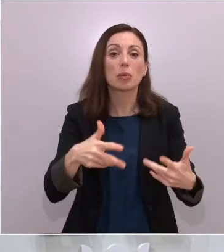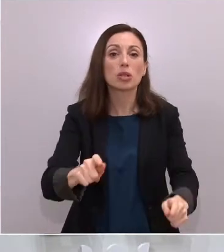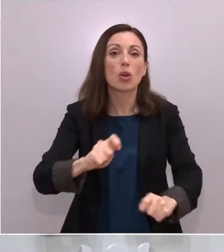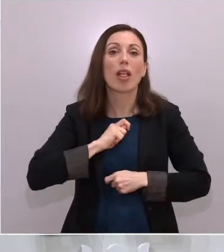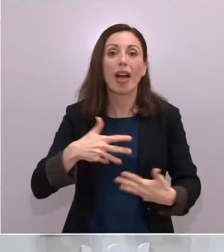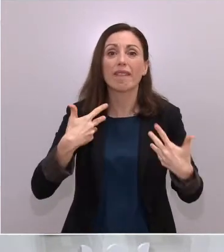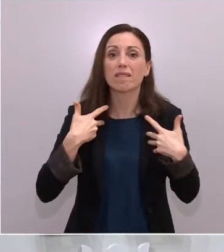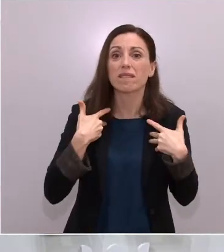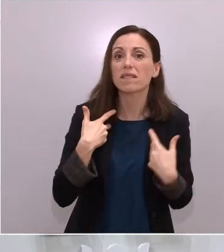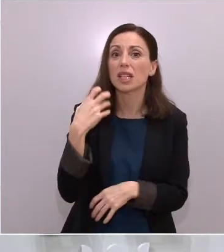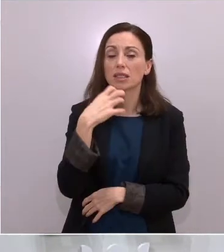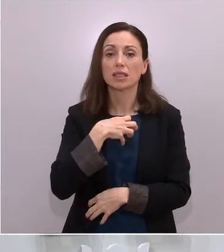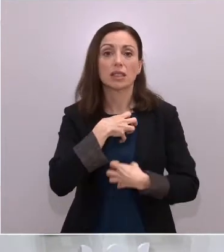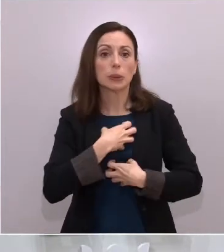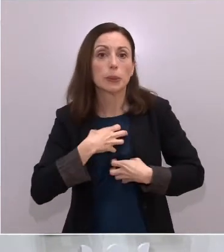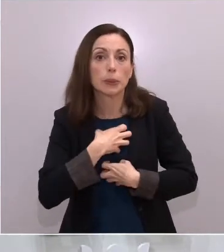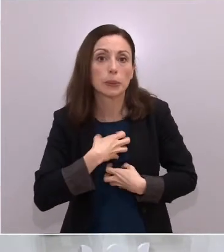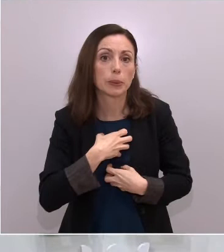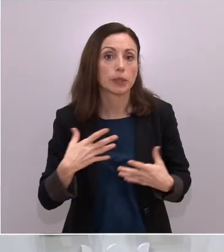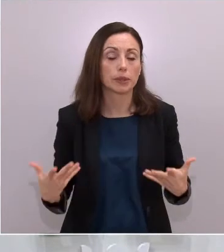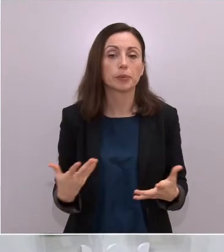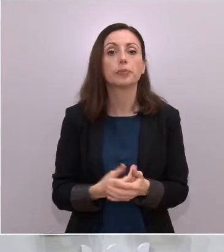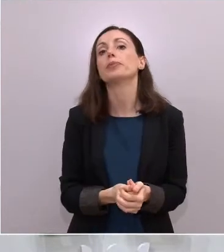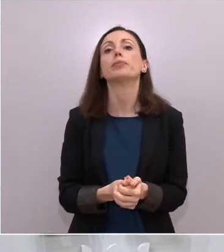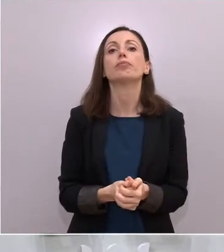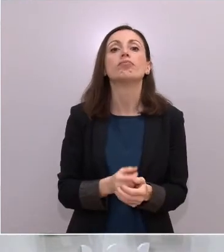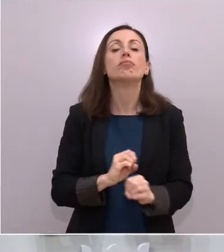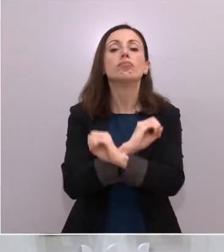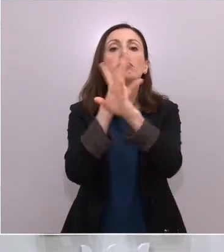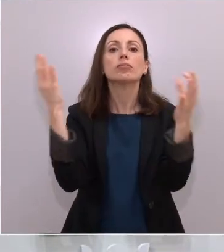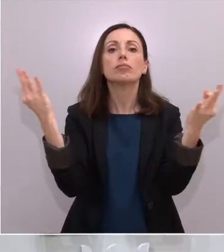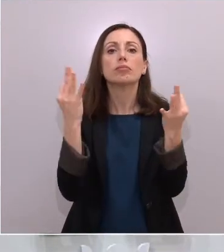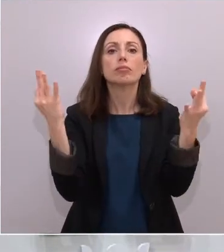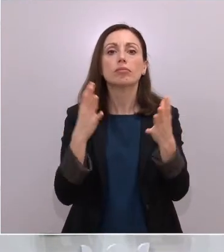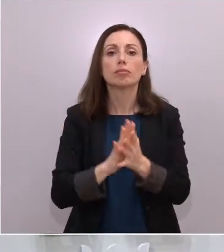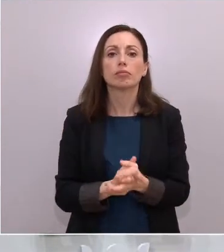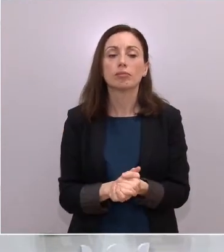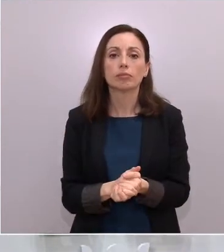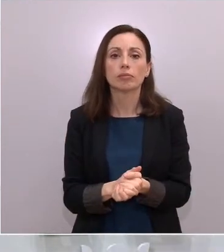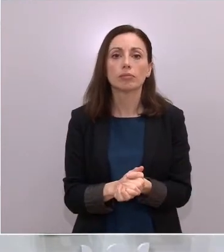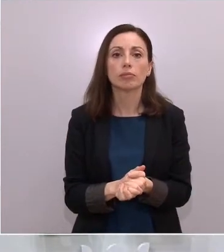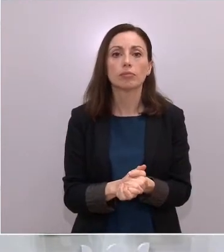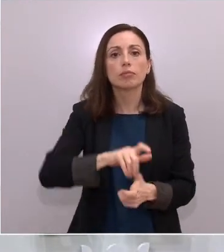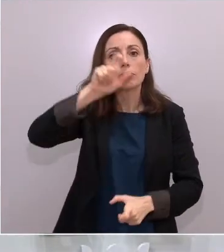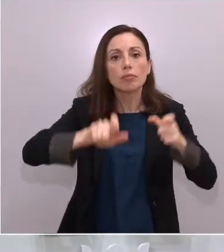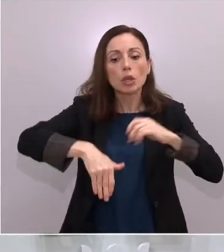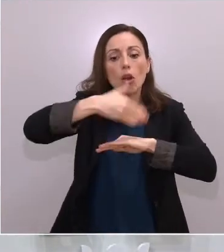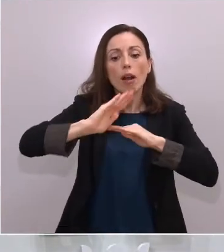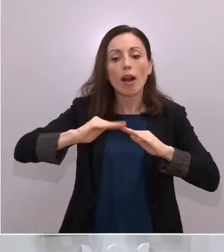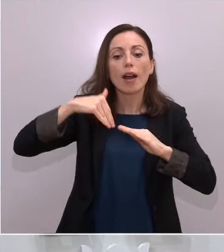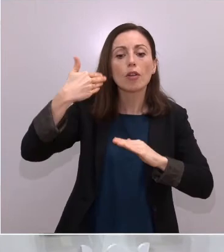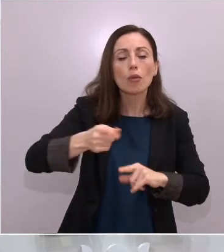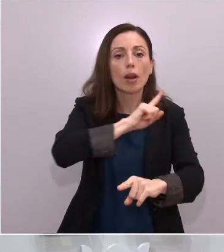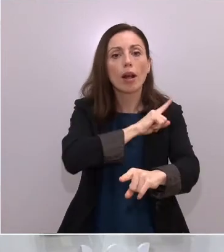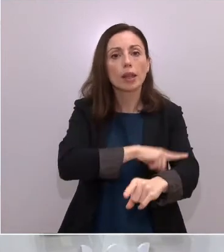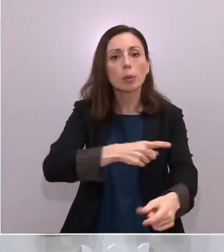a la incertidumbre a muchísimas personas. Está claro que el paso después a que las personas puedan salir a hacer